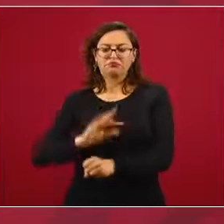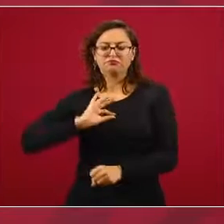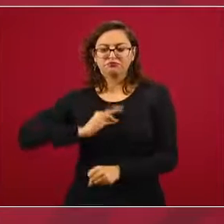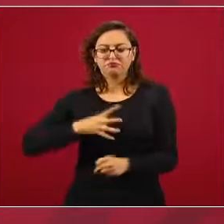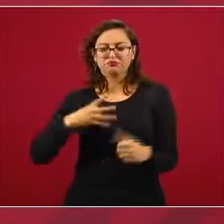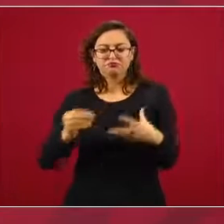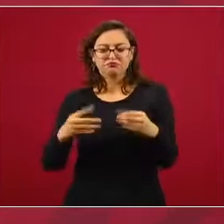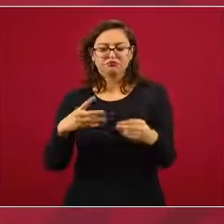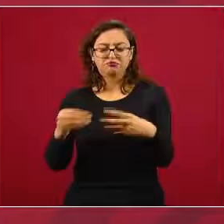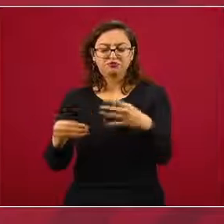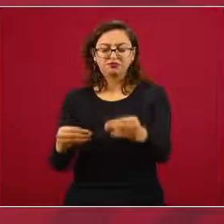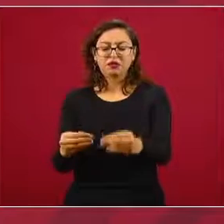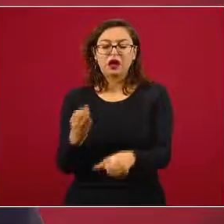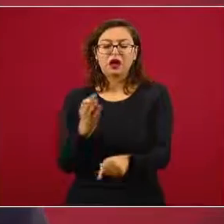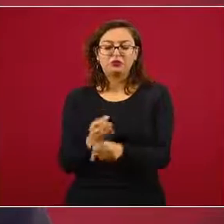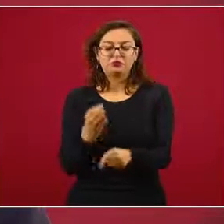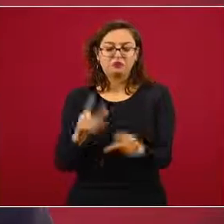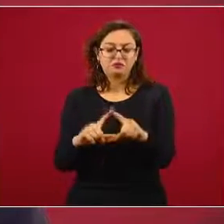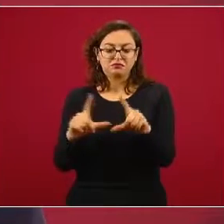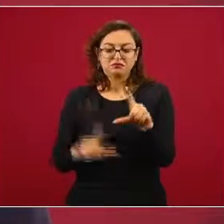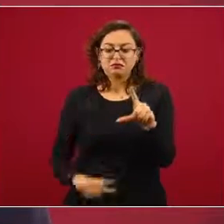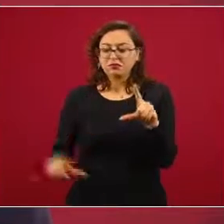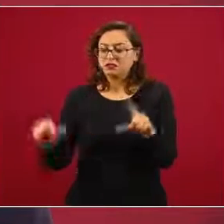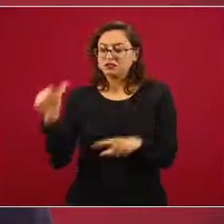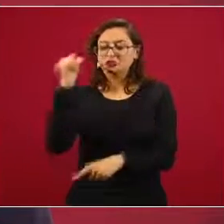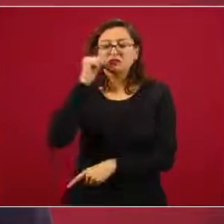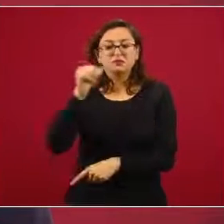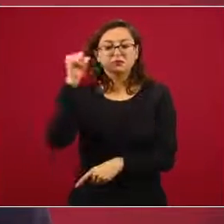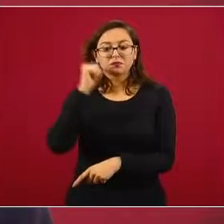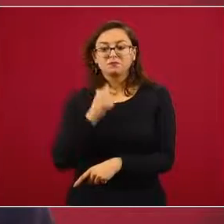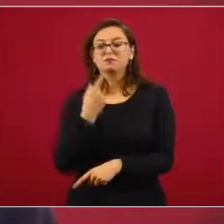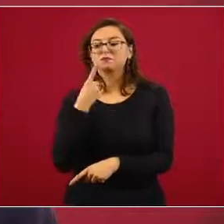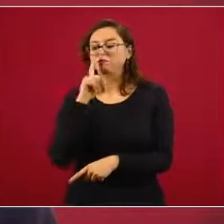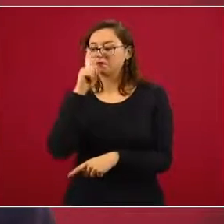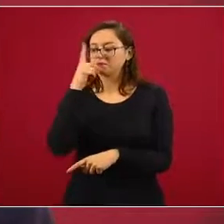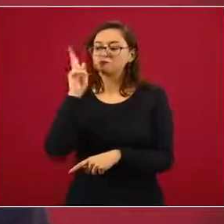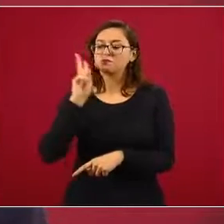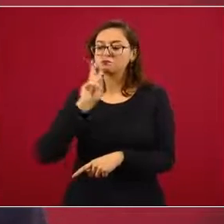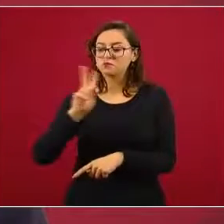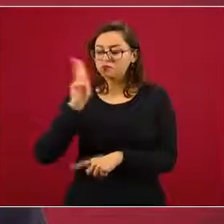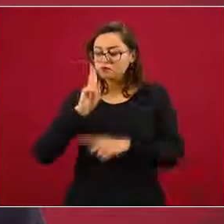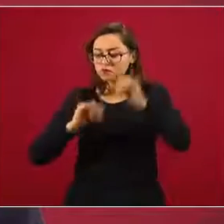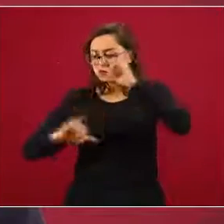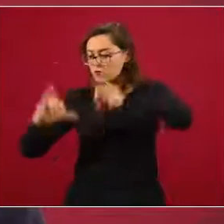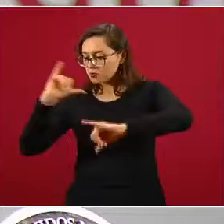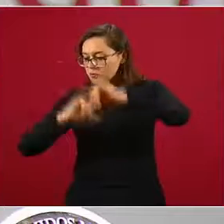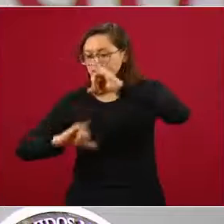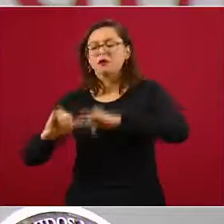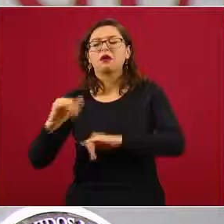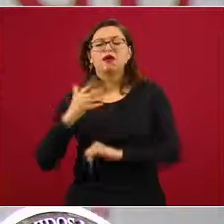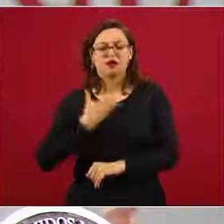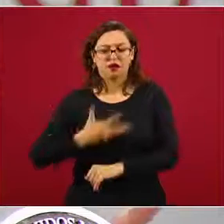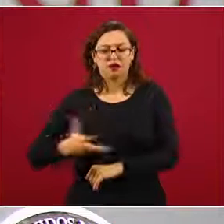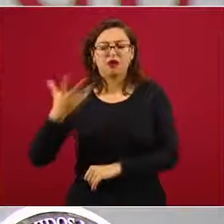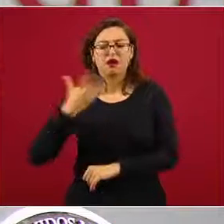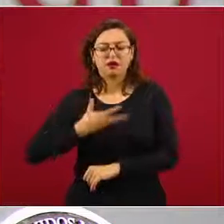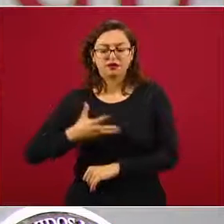epidemiológica y en México hemos tenido una política de pruebas diagnósticas desde el inicio que está orientada